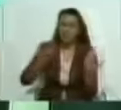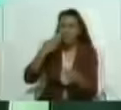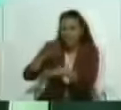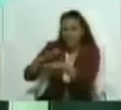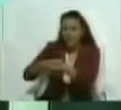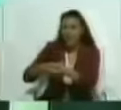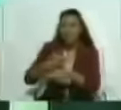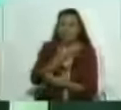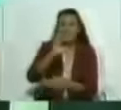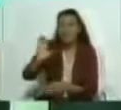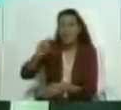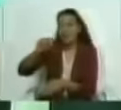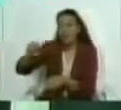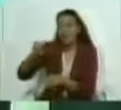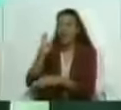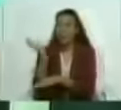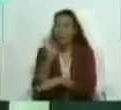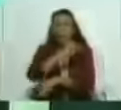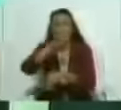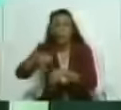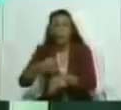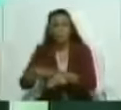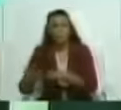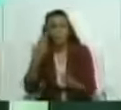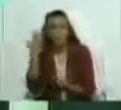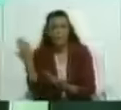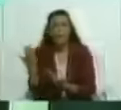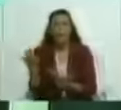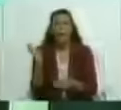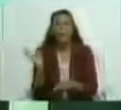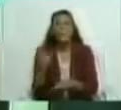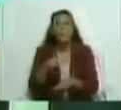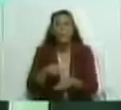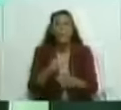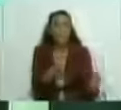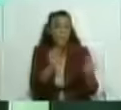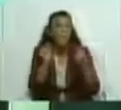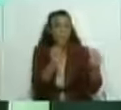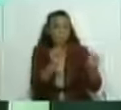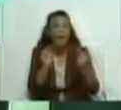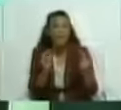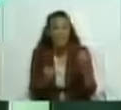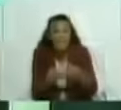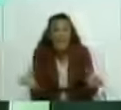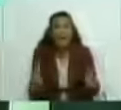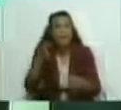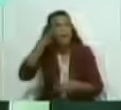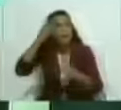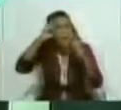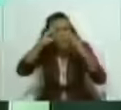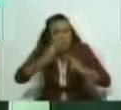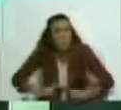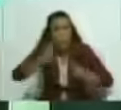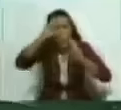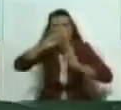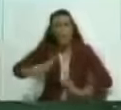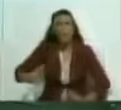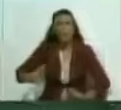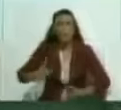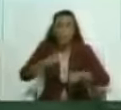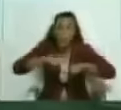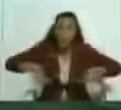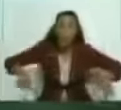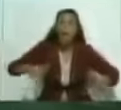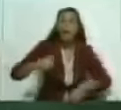señor presidente de la Asamblea Nacional y rectores que están aquí, propicien debates, pero debates respetuosos, porque yo quiero en ese